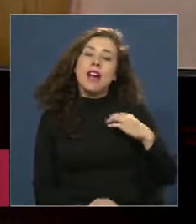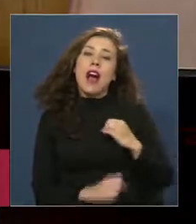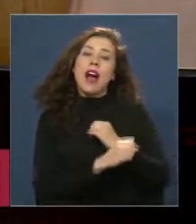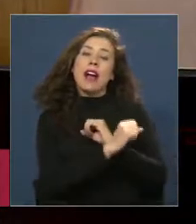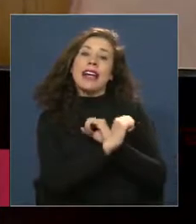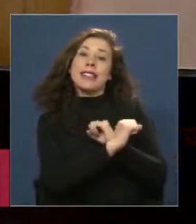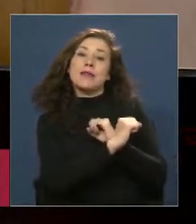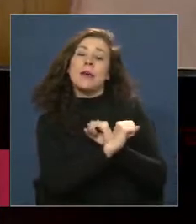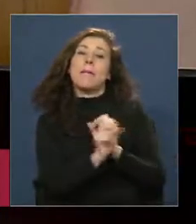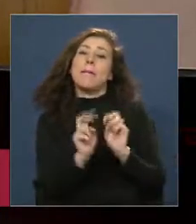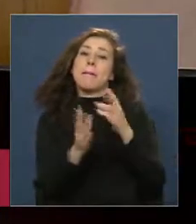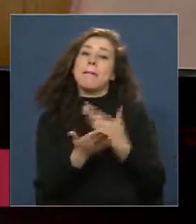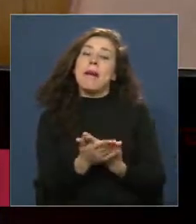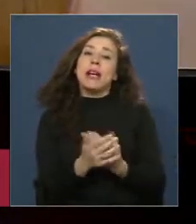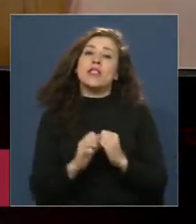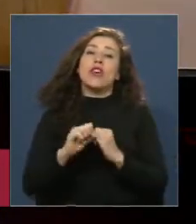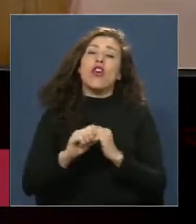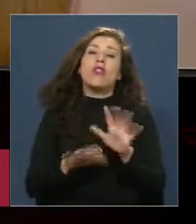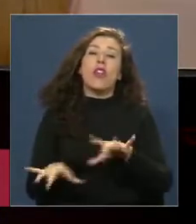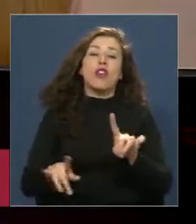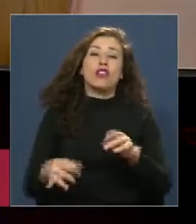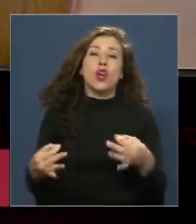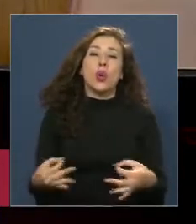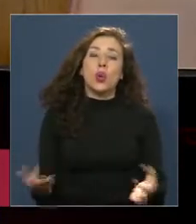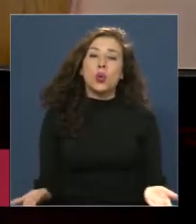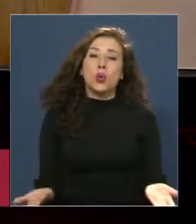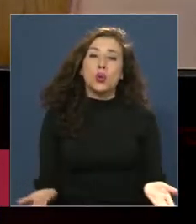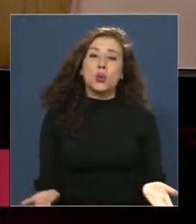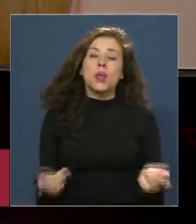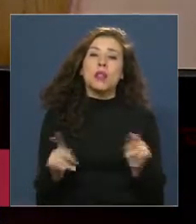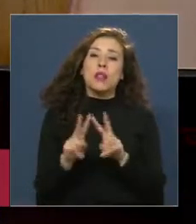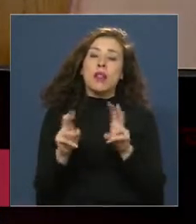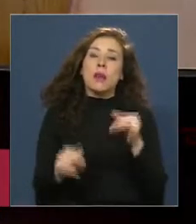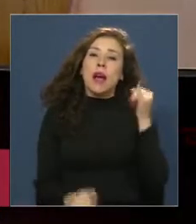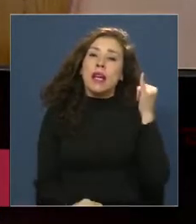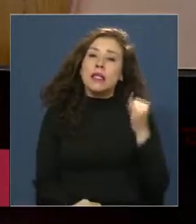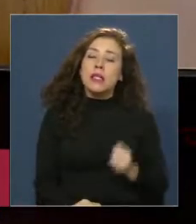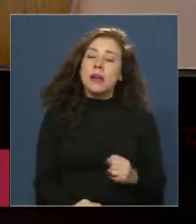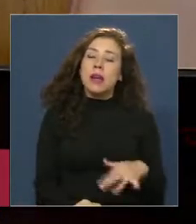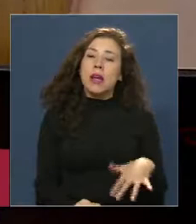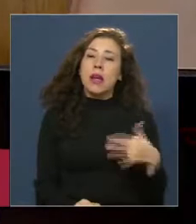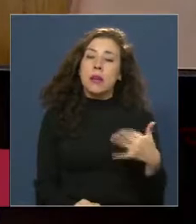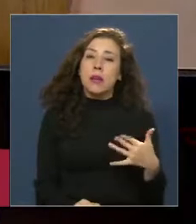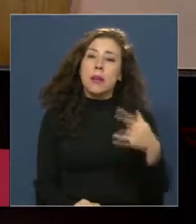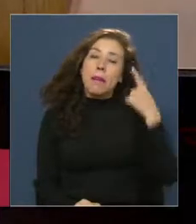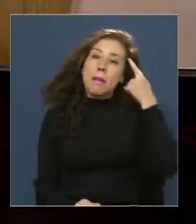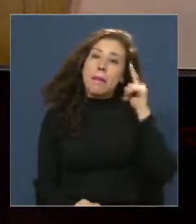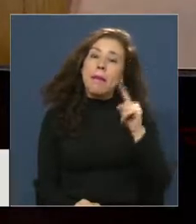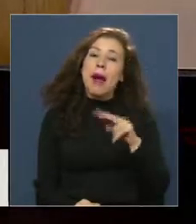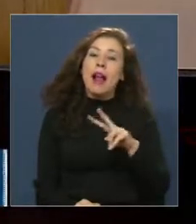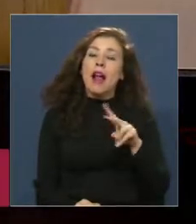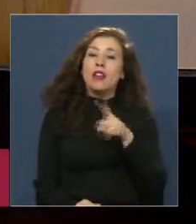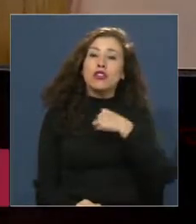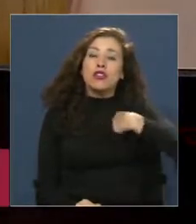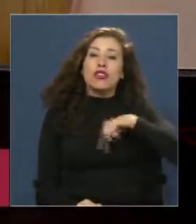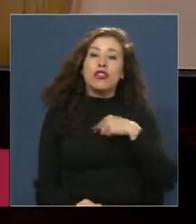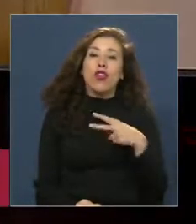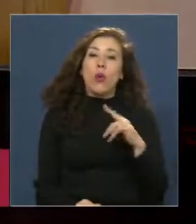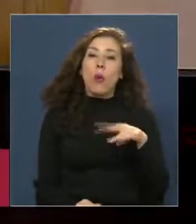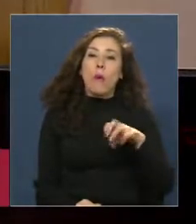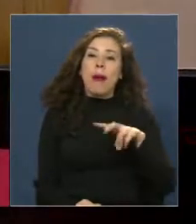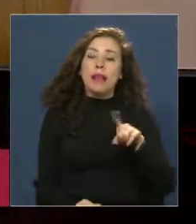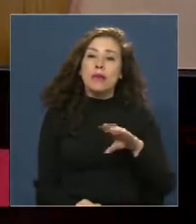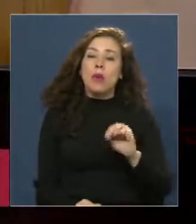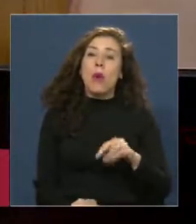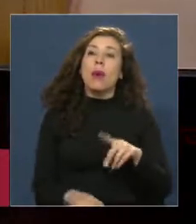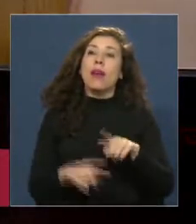pacífica en contra la injusticia tema que siempre ha sido prioridad para el humanismo en un planeta en